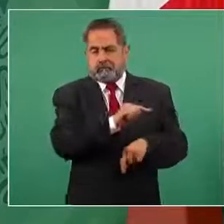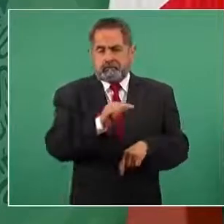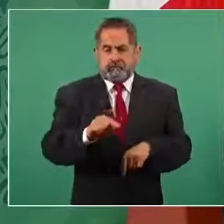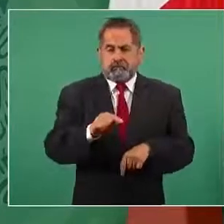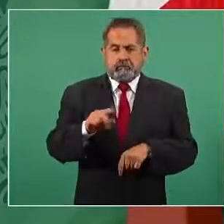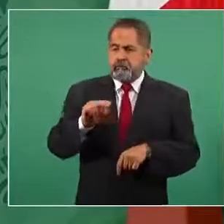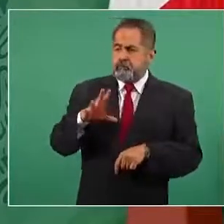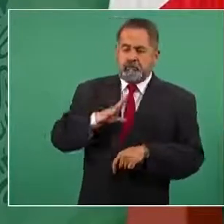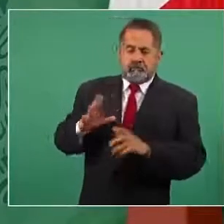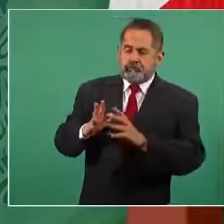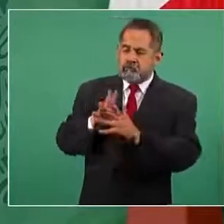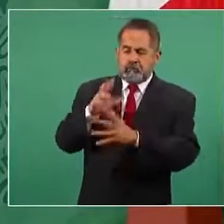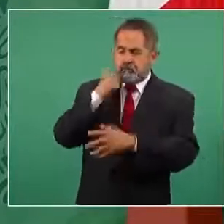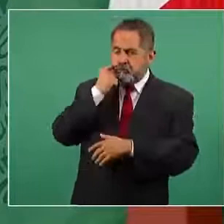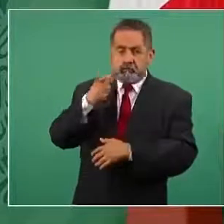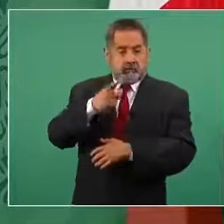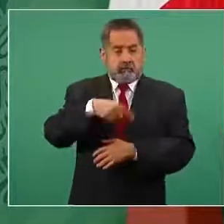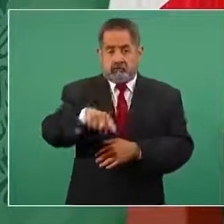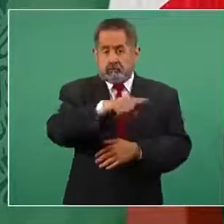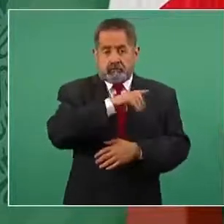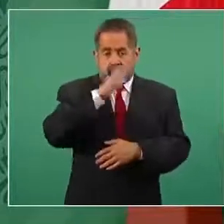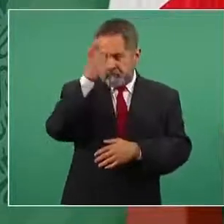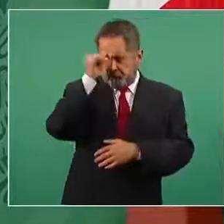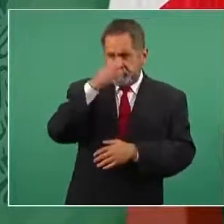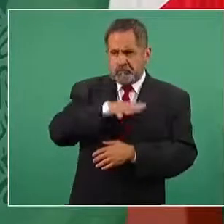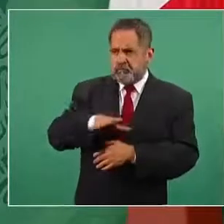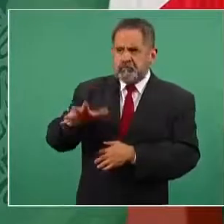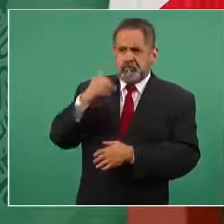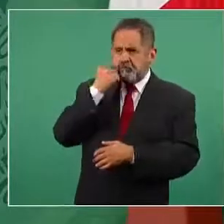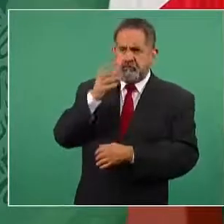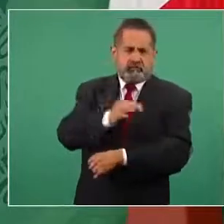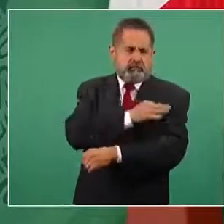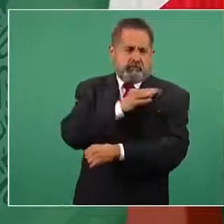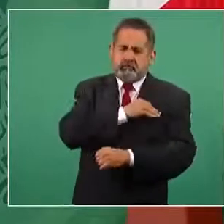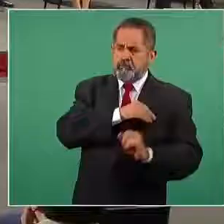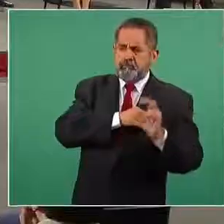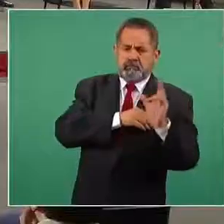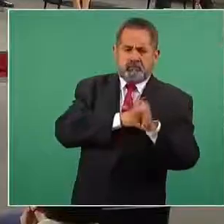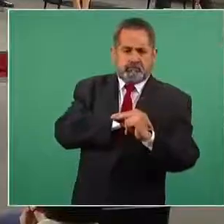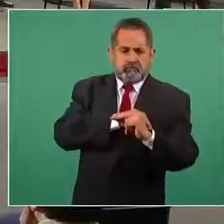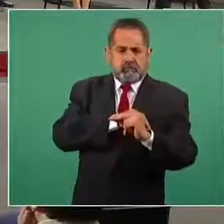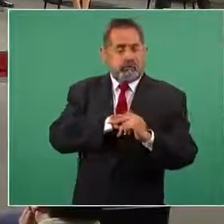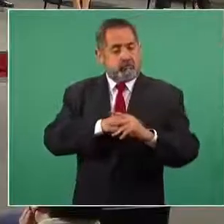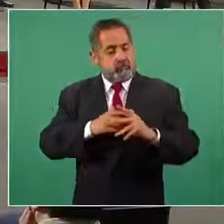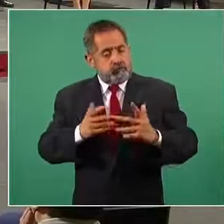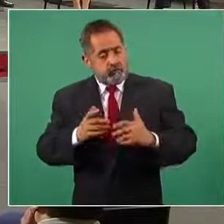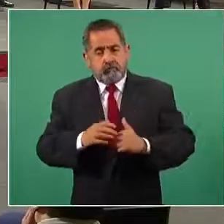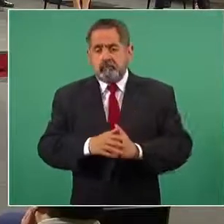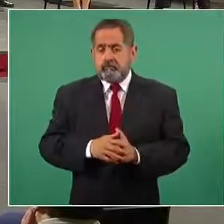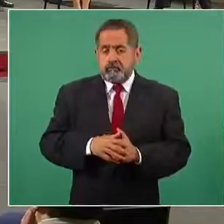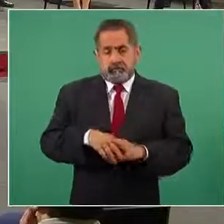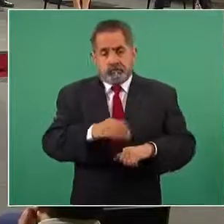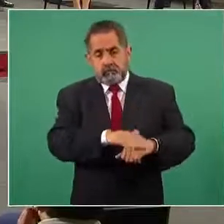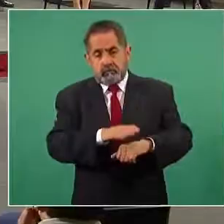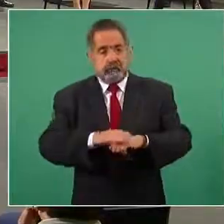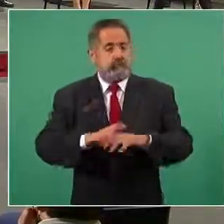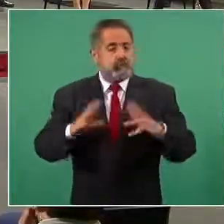que no tuvieron participación por acuerdo comunitario, pero hacemos énfasis que en